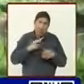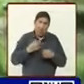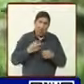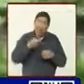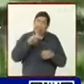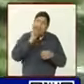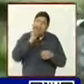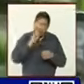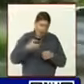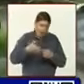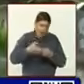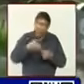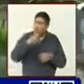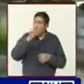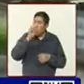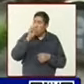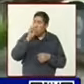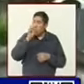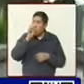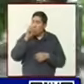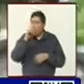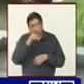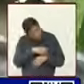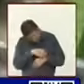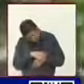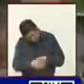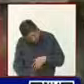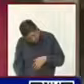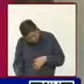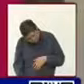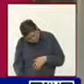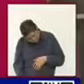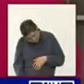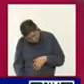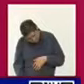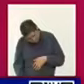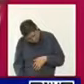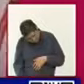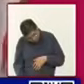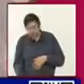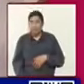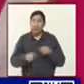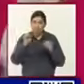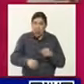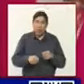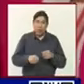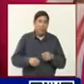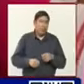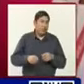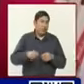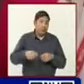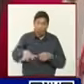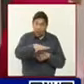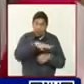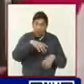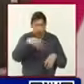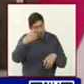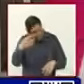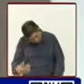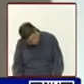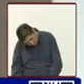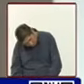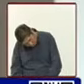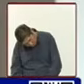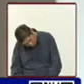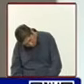un refresco y no me acuerdo más, señorita. Sí, el día de ayer ha sido lamentablemente encontrado en este lugar, en el